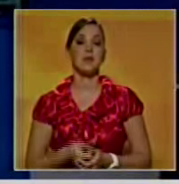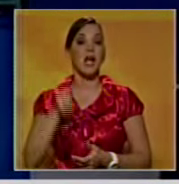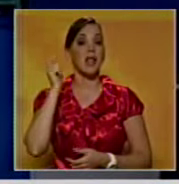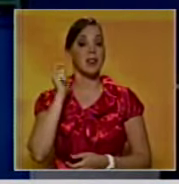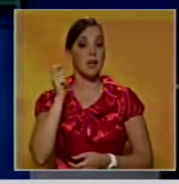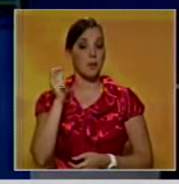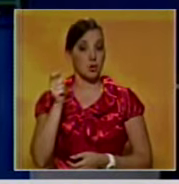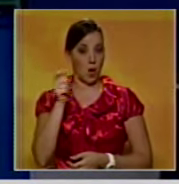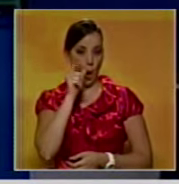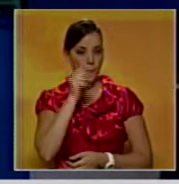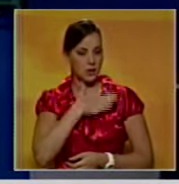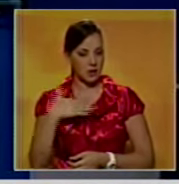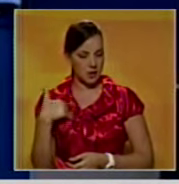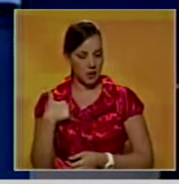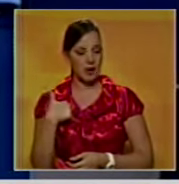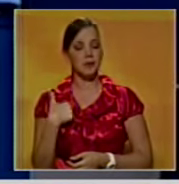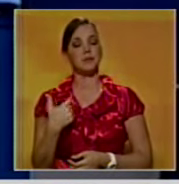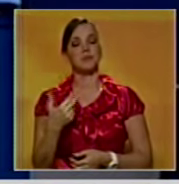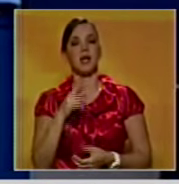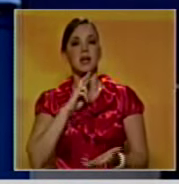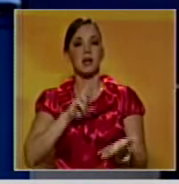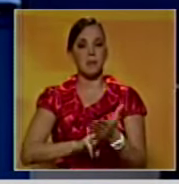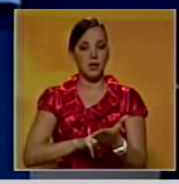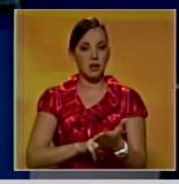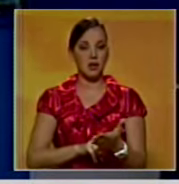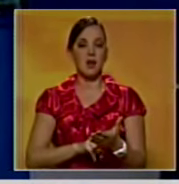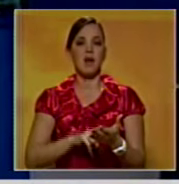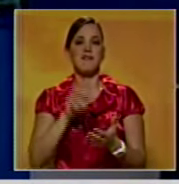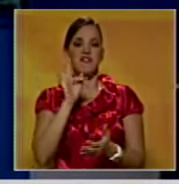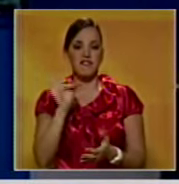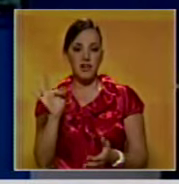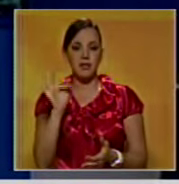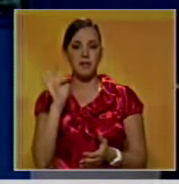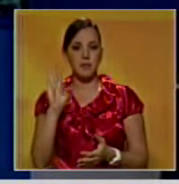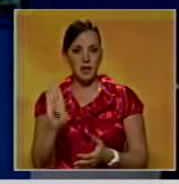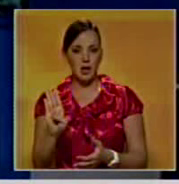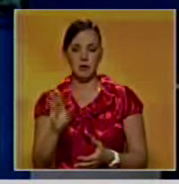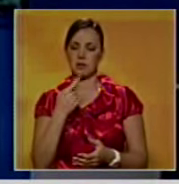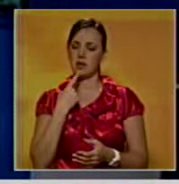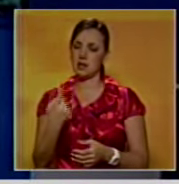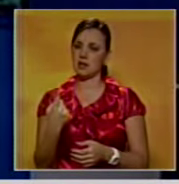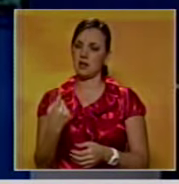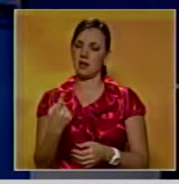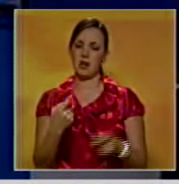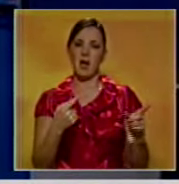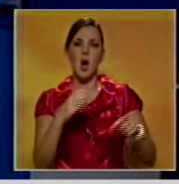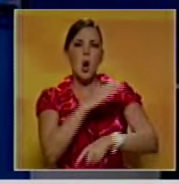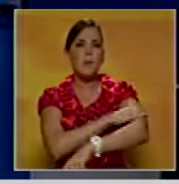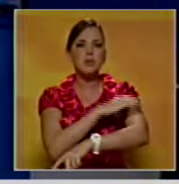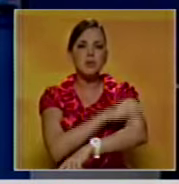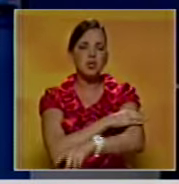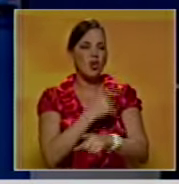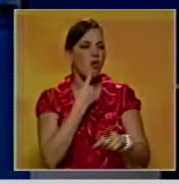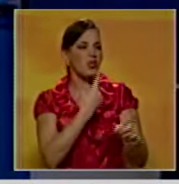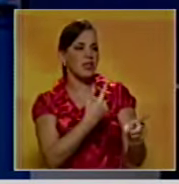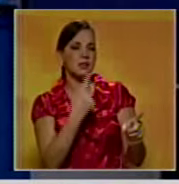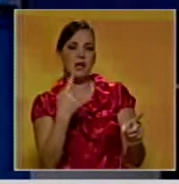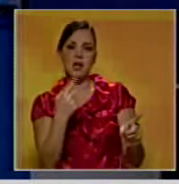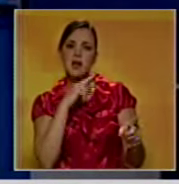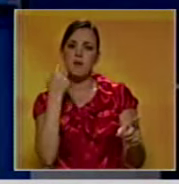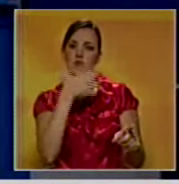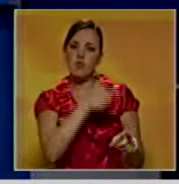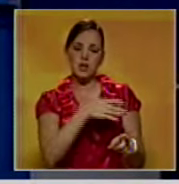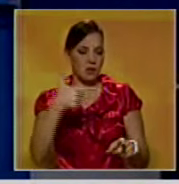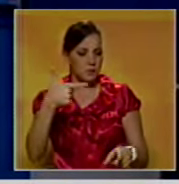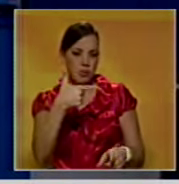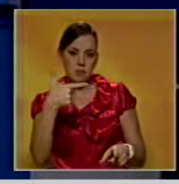Diputado a la Asamblea Nacional y candidato a la reelección, Freddy Bernal, denunció que la oposición usa el asesinato del dirigente ADECO, Luis Díaz, para enturbiar